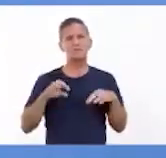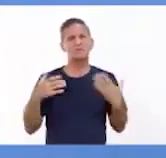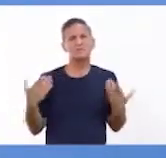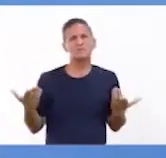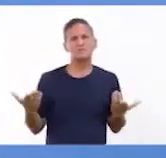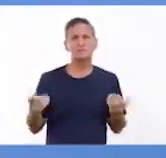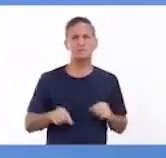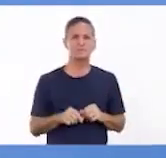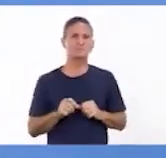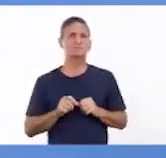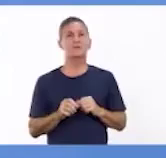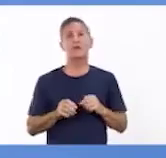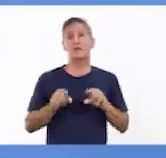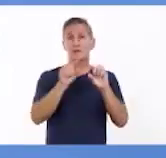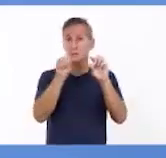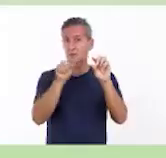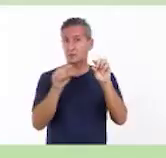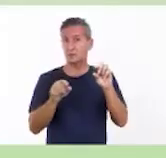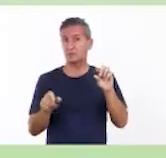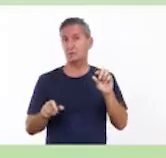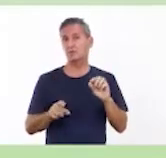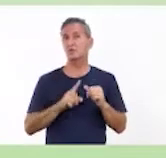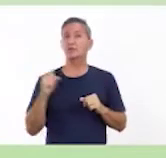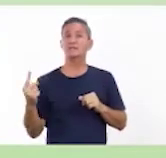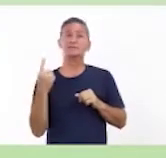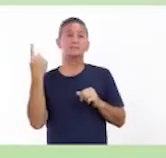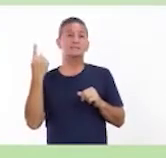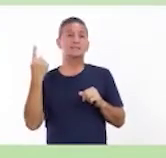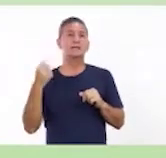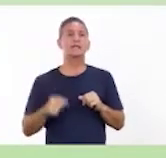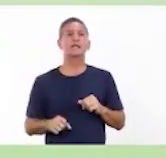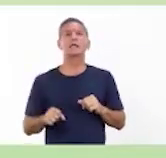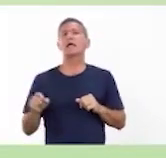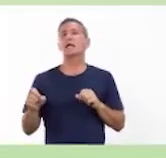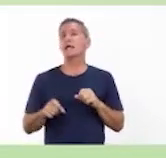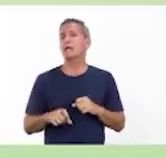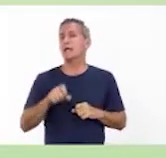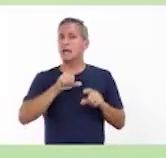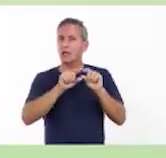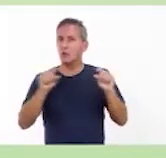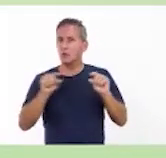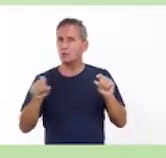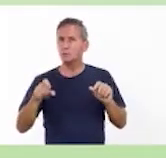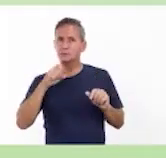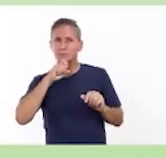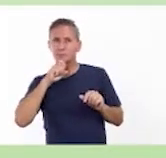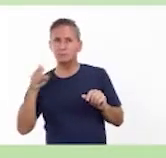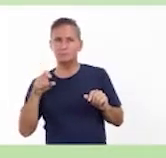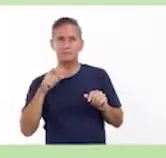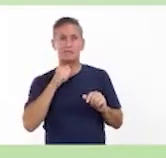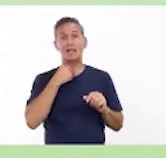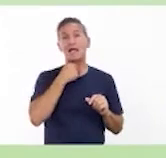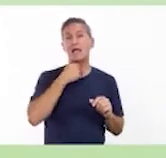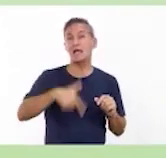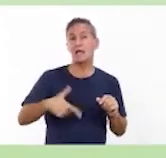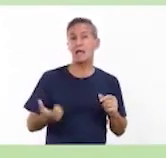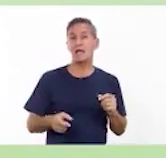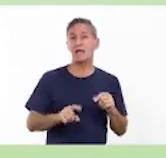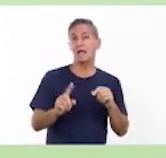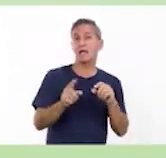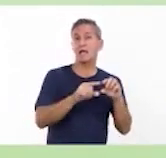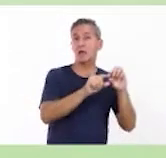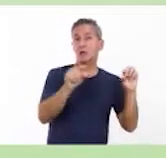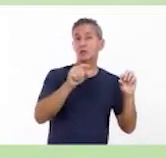son? Pues las oraciones simples y las oraciones compuestas. Aquí tenemos un ejemplo. En la simple,